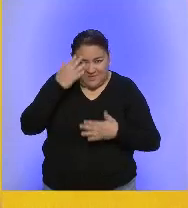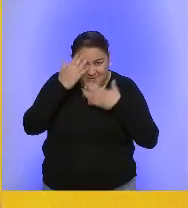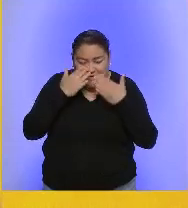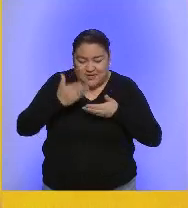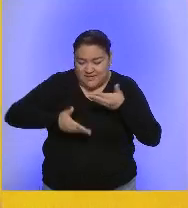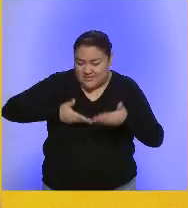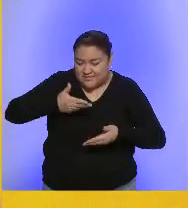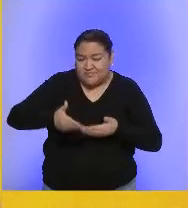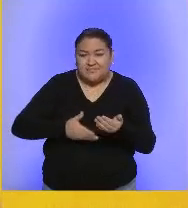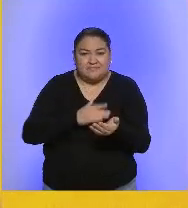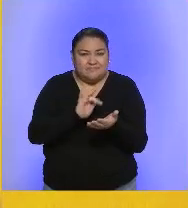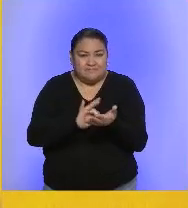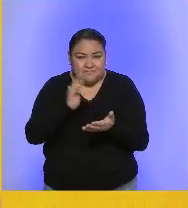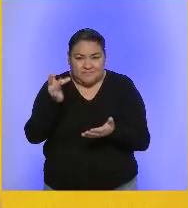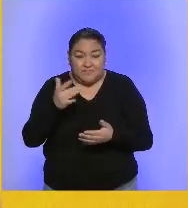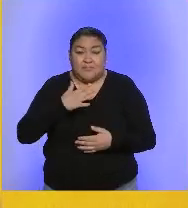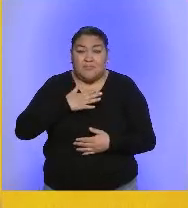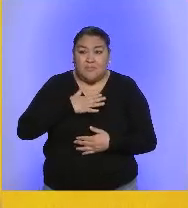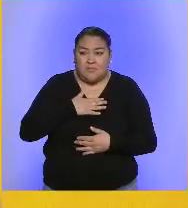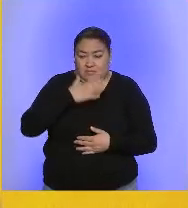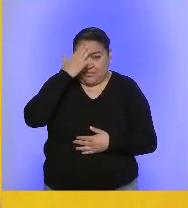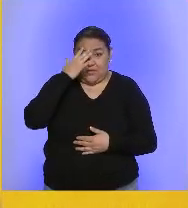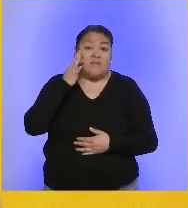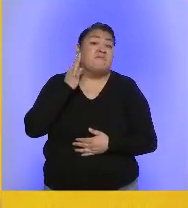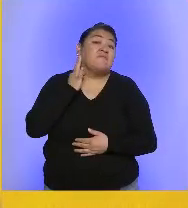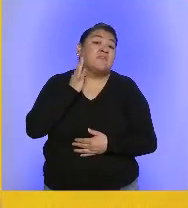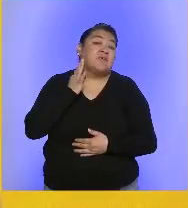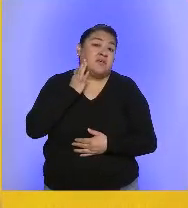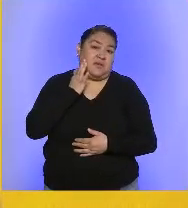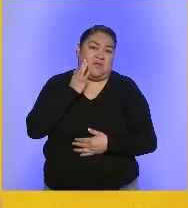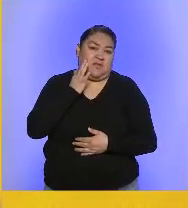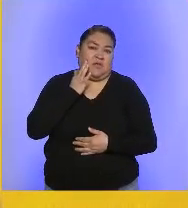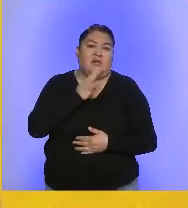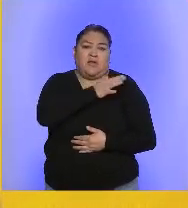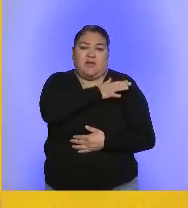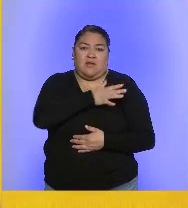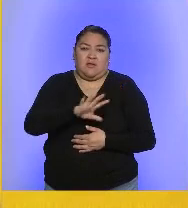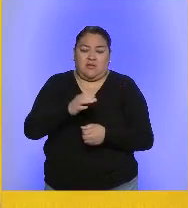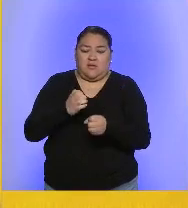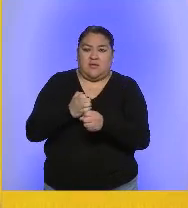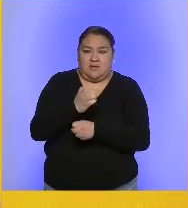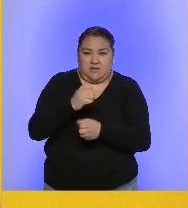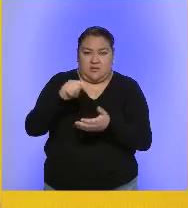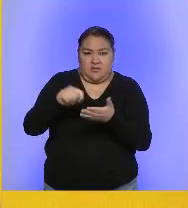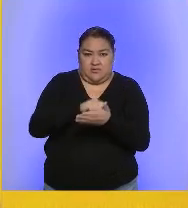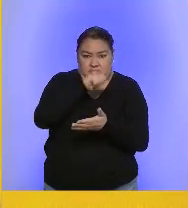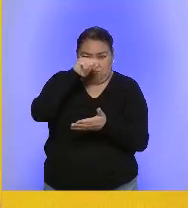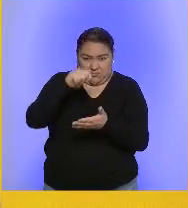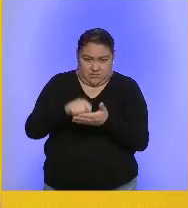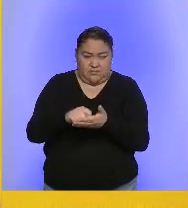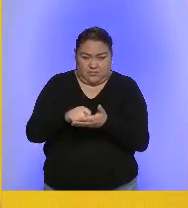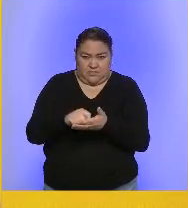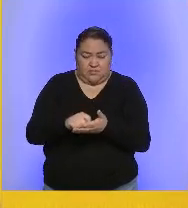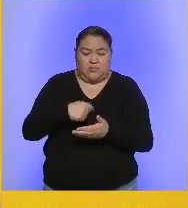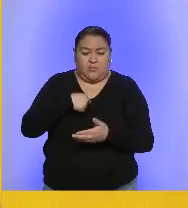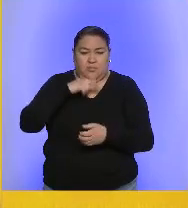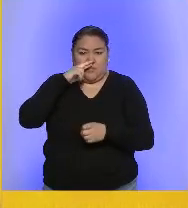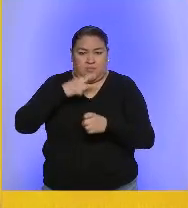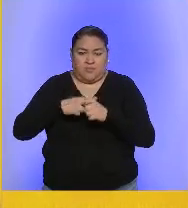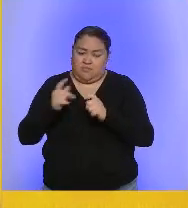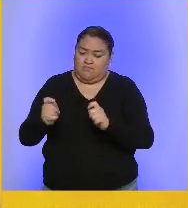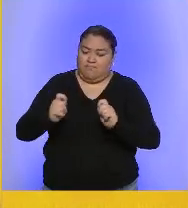Fiscalía General de Justicia del Estado de Tamaulipas, a través de la FEDE Tamaulipas, estar aquí presentes, compartiendo